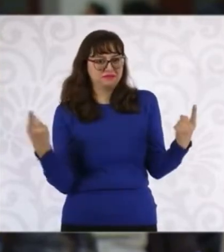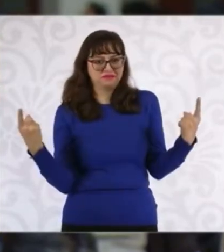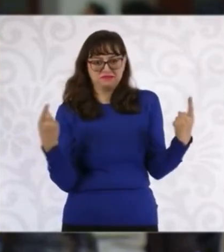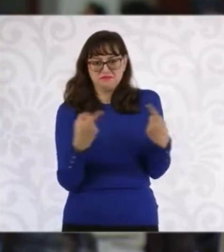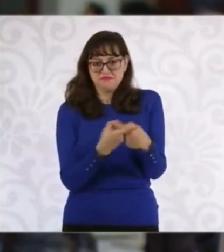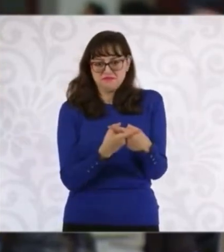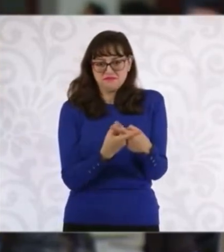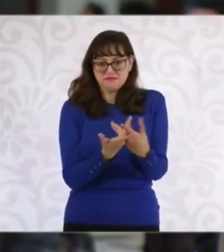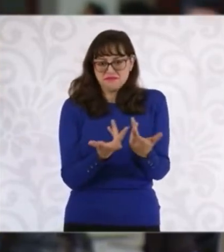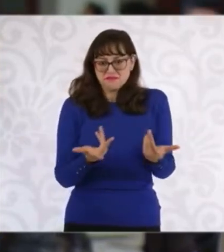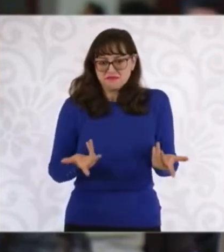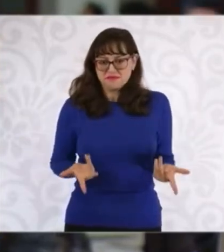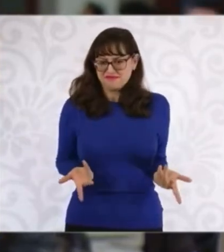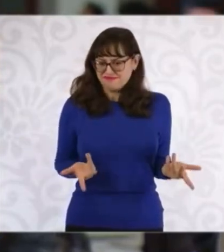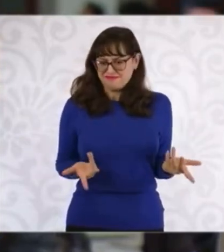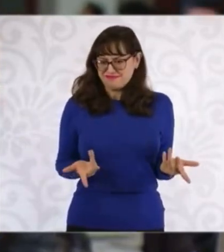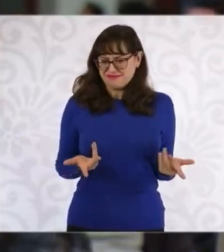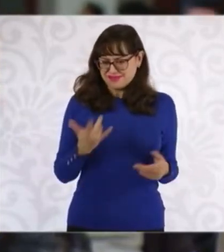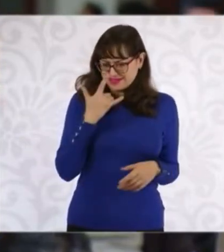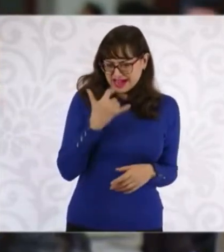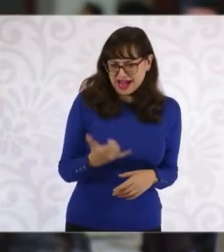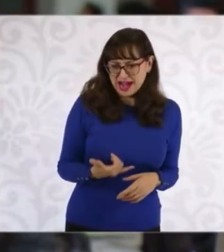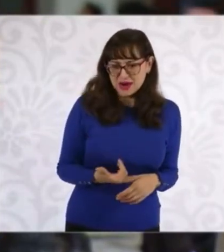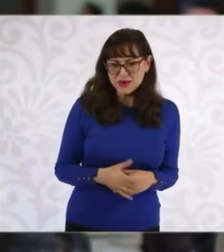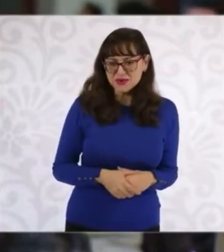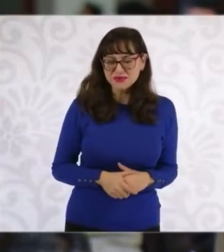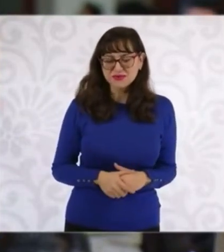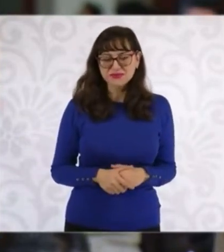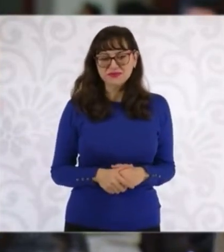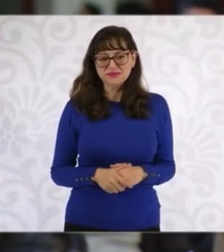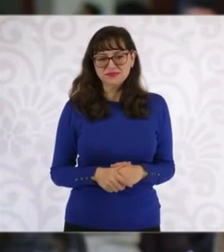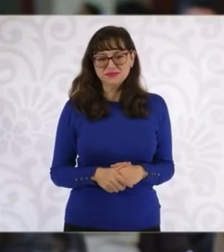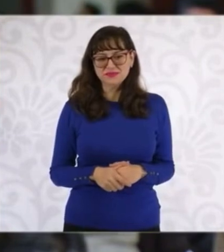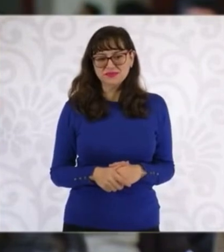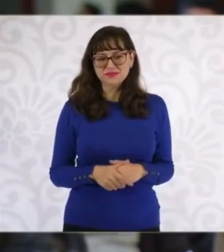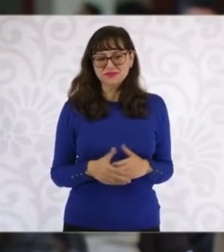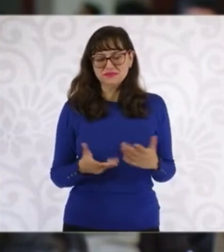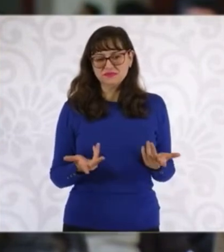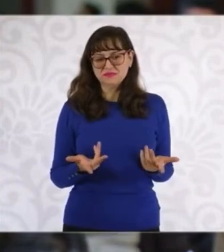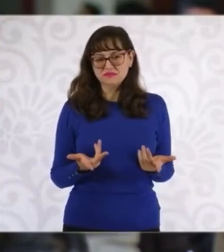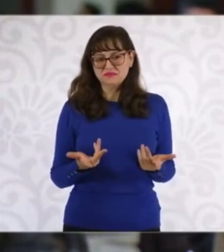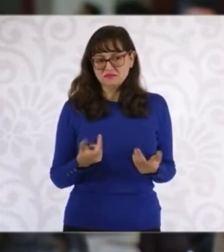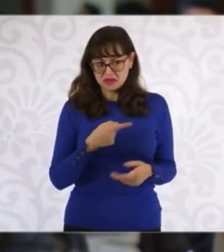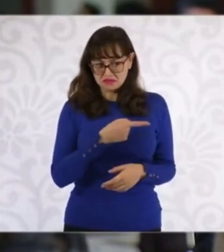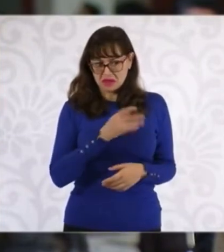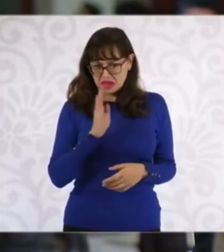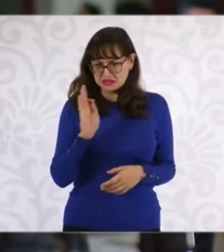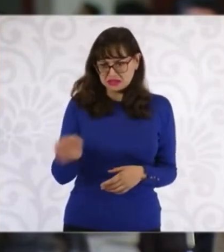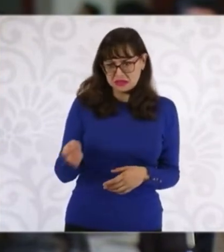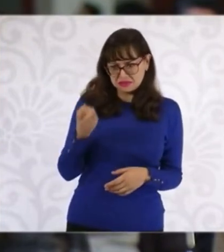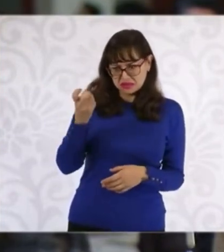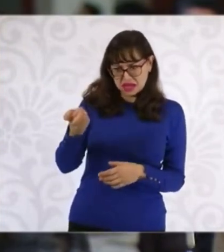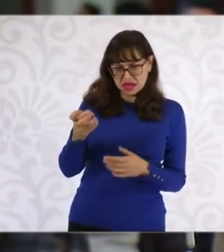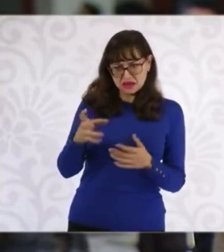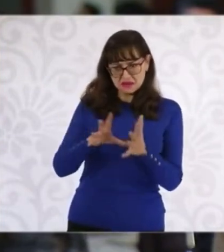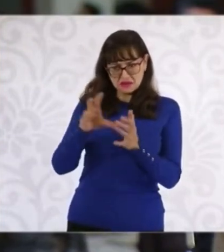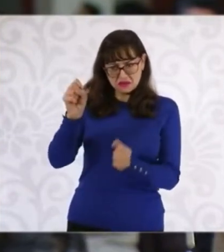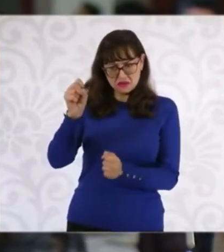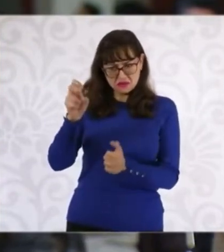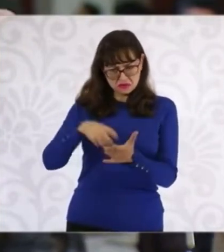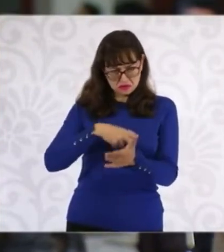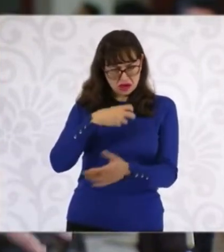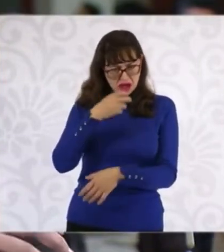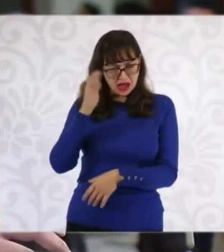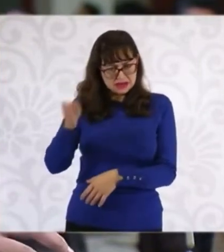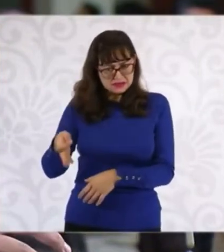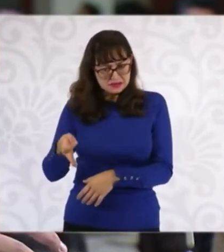mano para participar y legitimar la propia elección de jueces, magistrados y ministros? También, digo, en balanza de equilibrio, así como